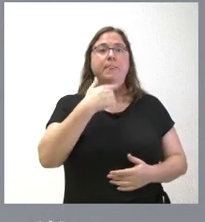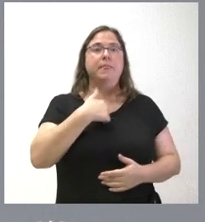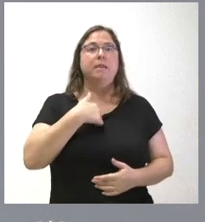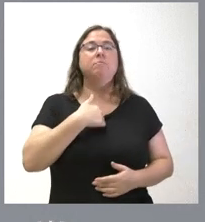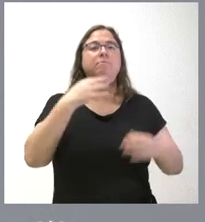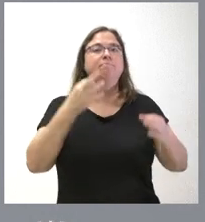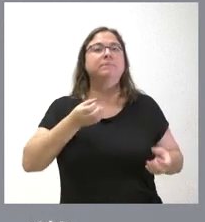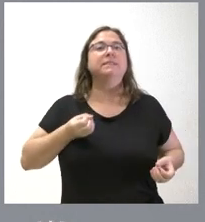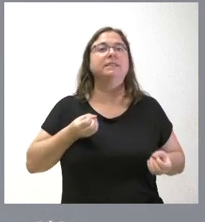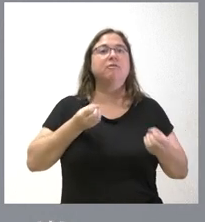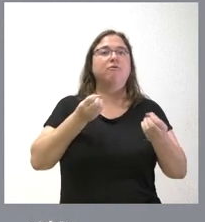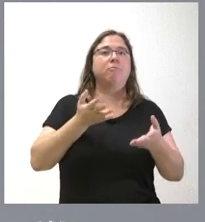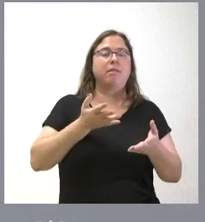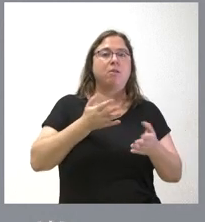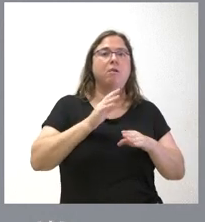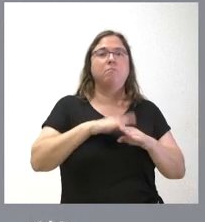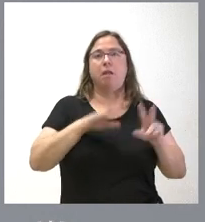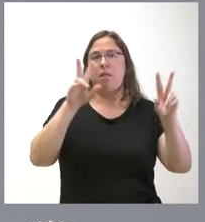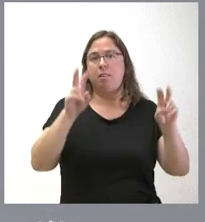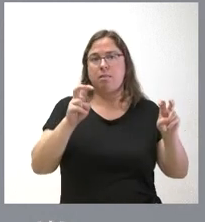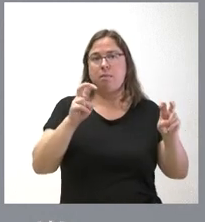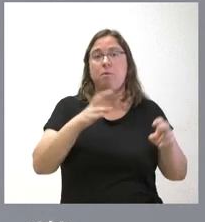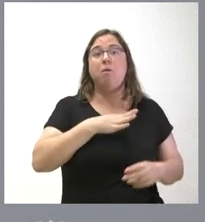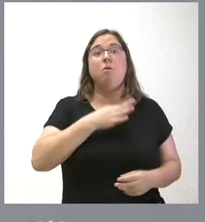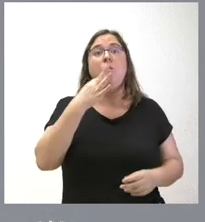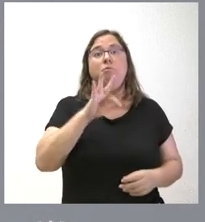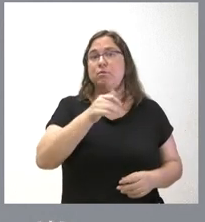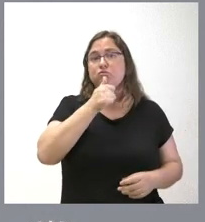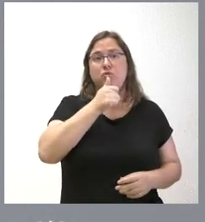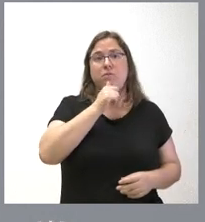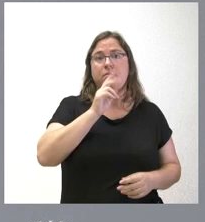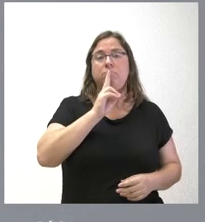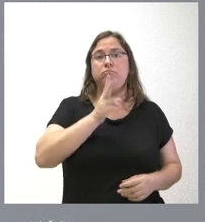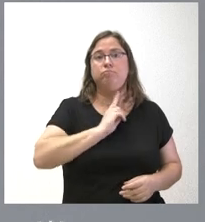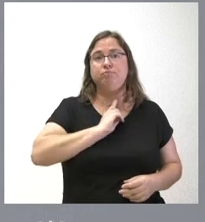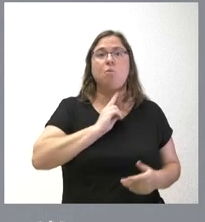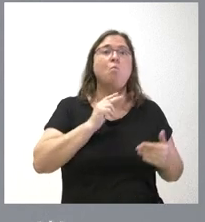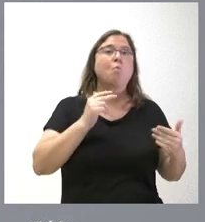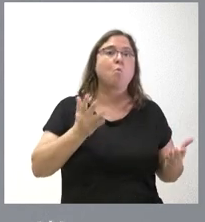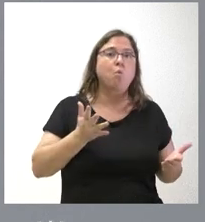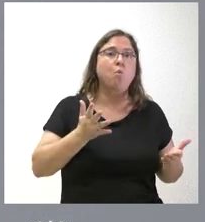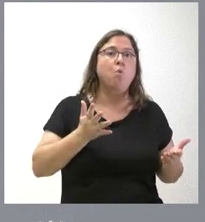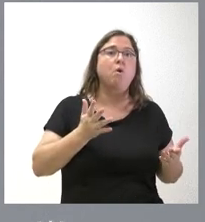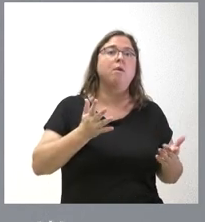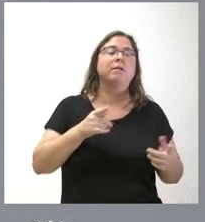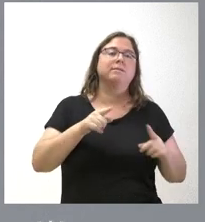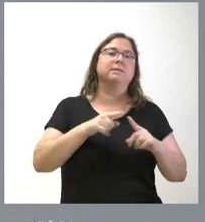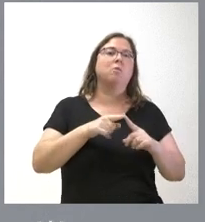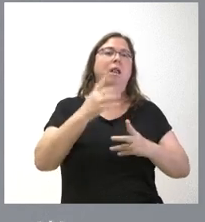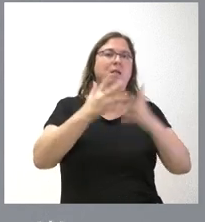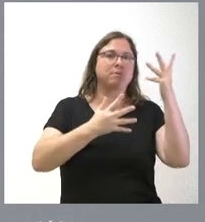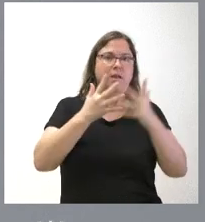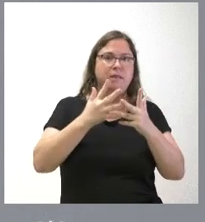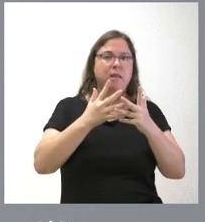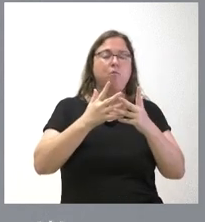información al respecto y a lo mejor todavía no nos ha llegado que tribunales y es el tribunal contencioso administrativo si es el